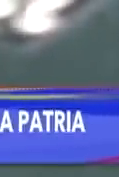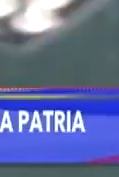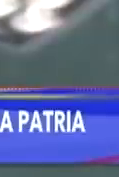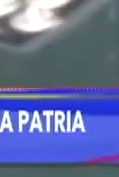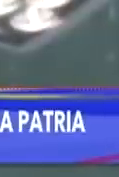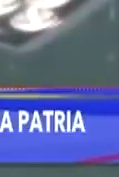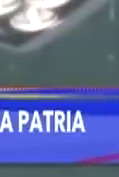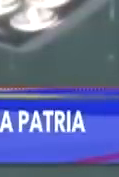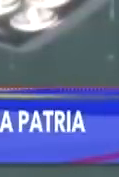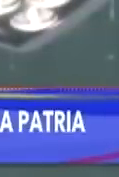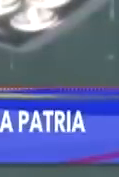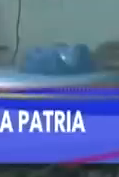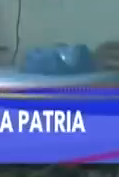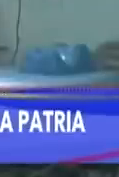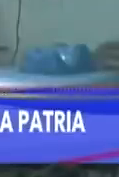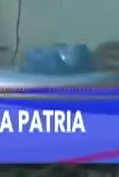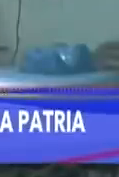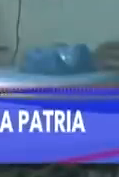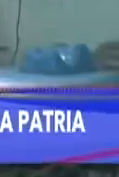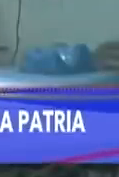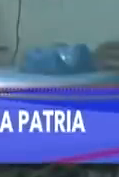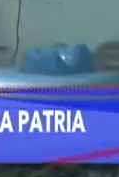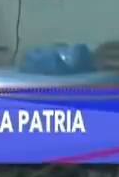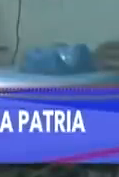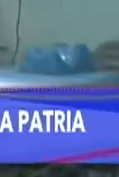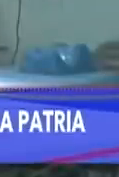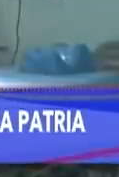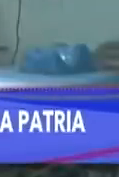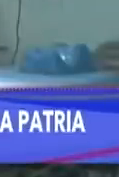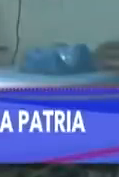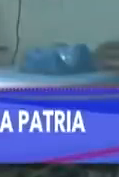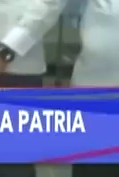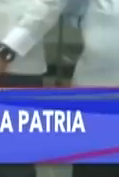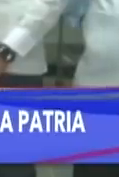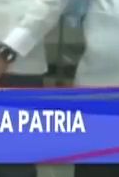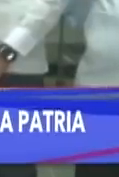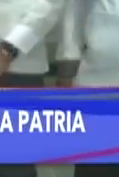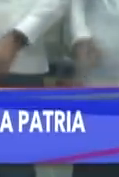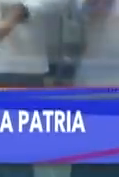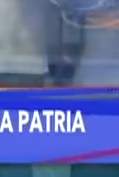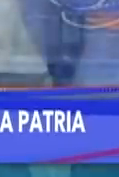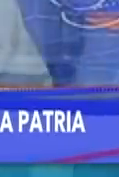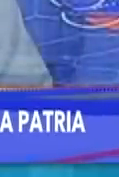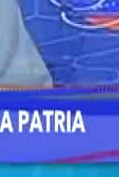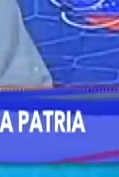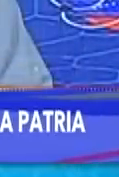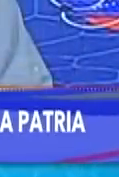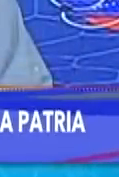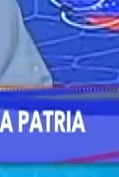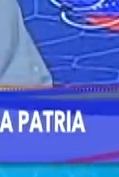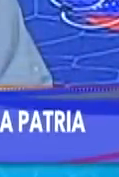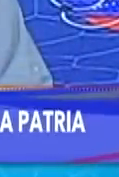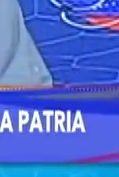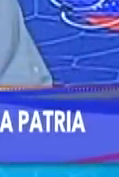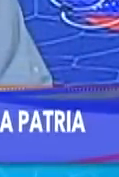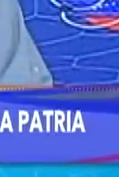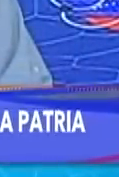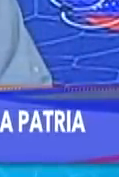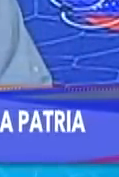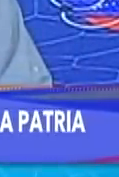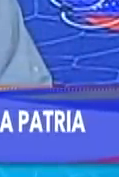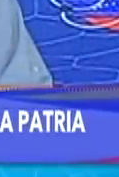gratuita, como lo dice nuestra Constitución. Salud gratuita a nuestro pueblo. Muy bien, Misión